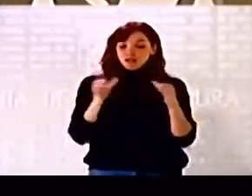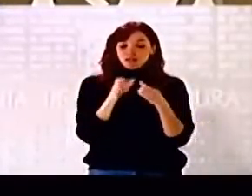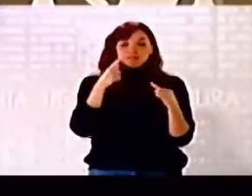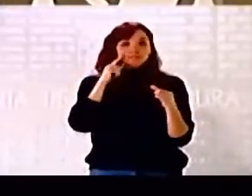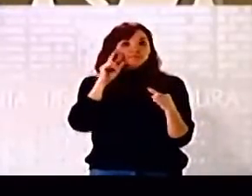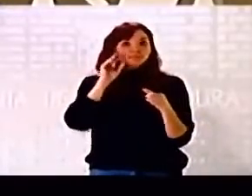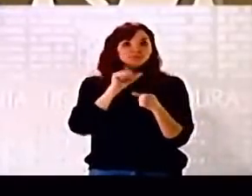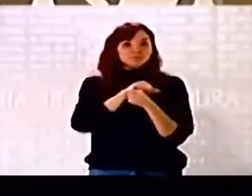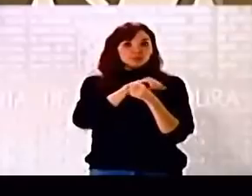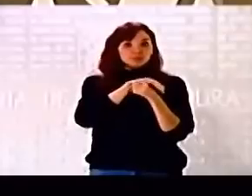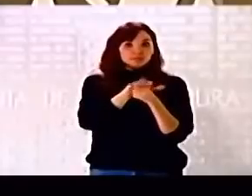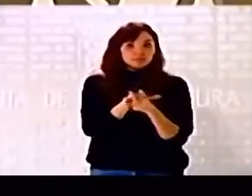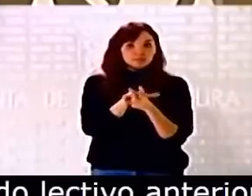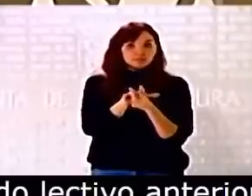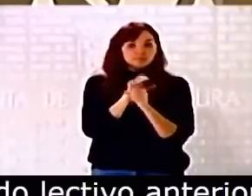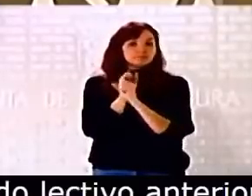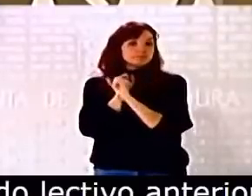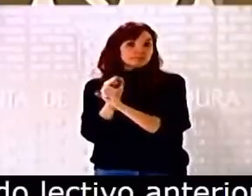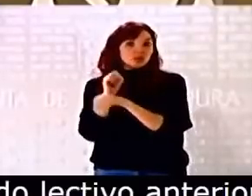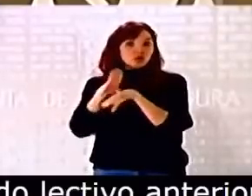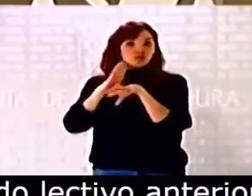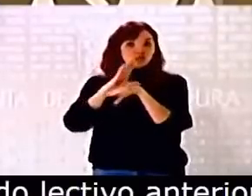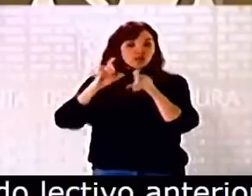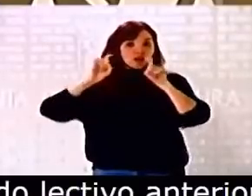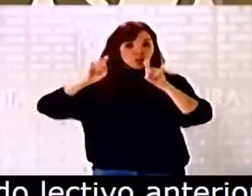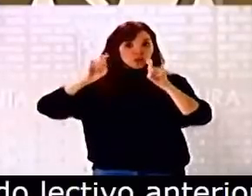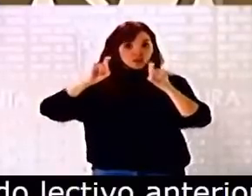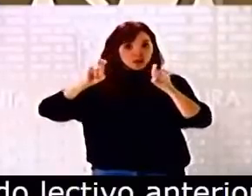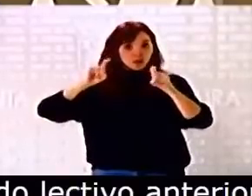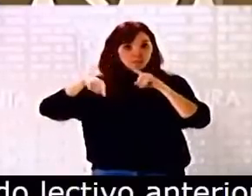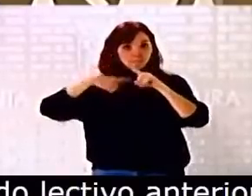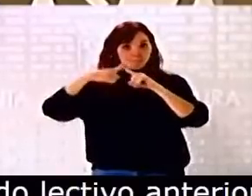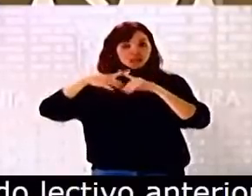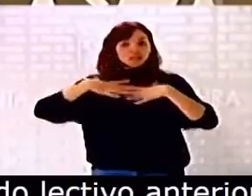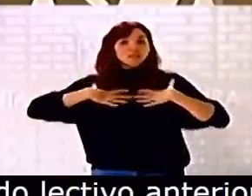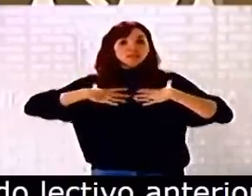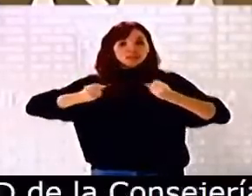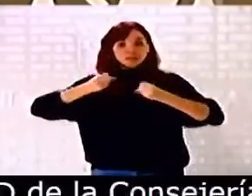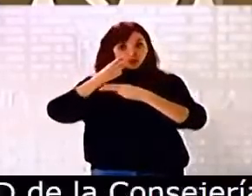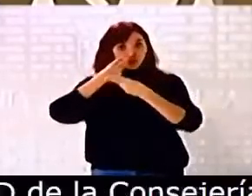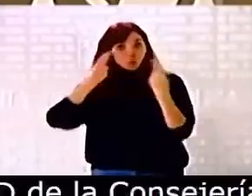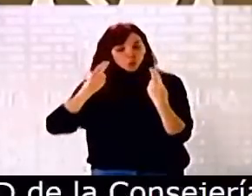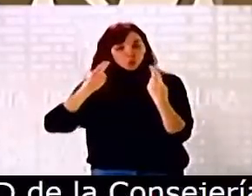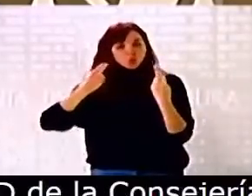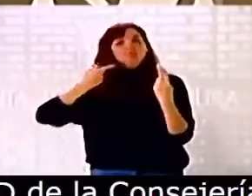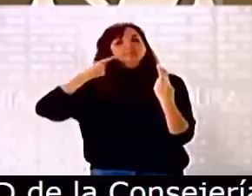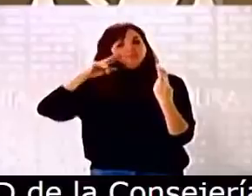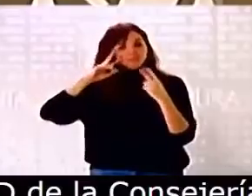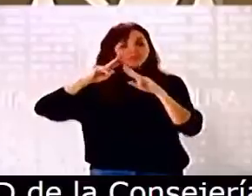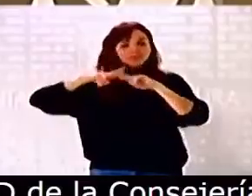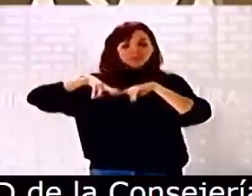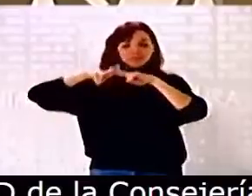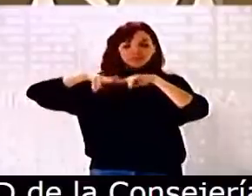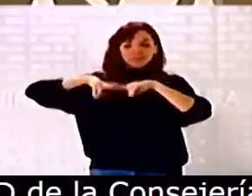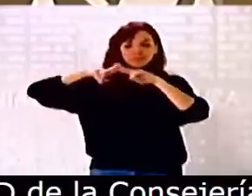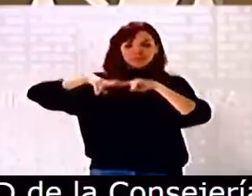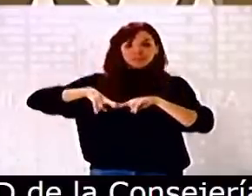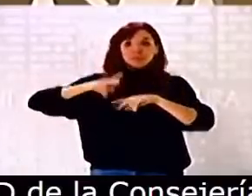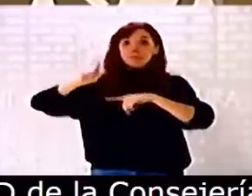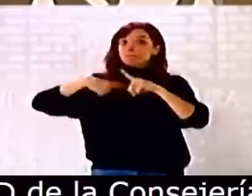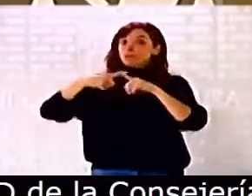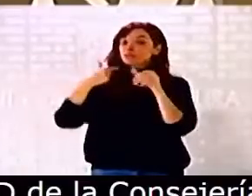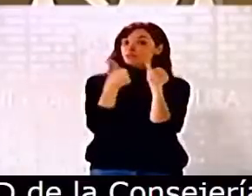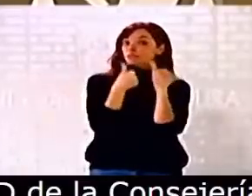de la Consejería de Educación y Salud Pública, y en función de eso, pues tanto Salud Pública como la Secretaría